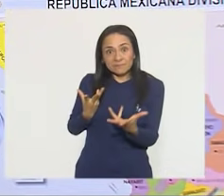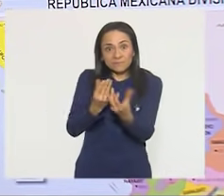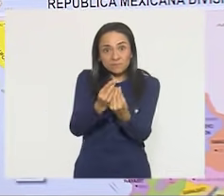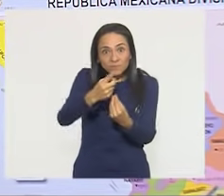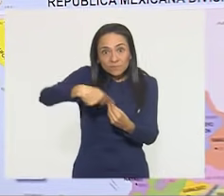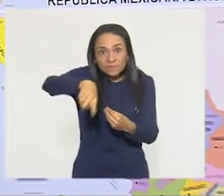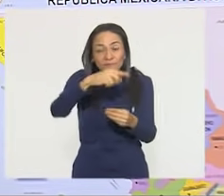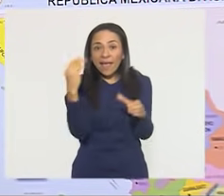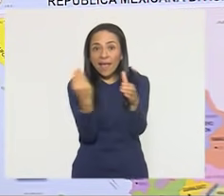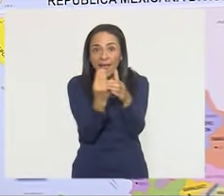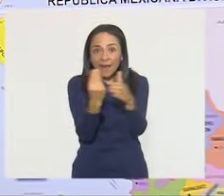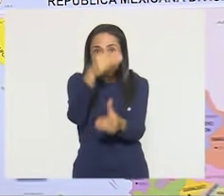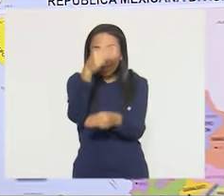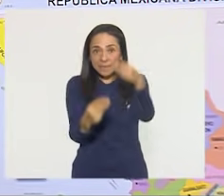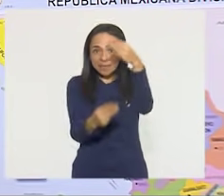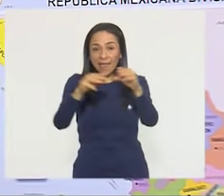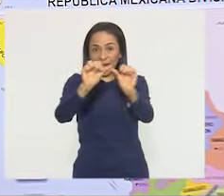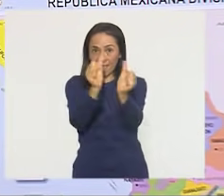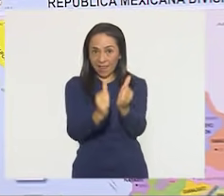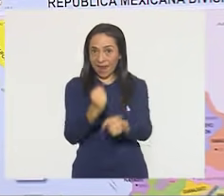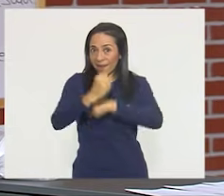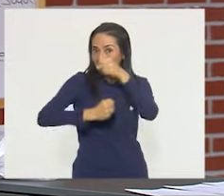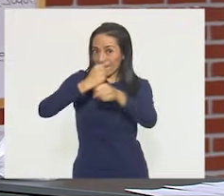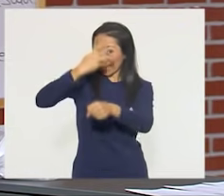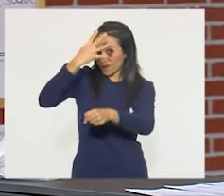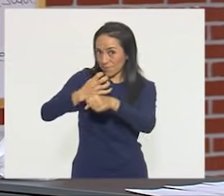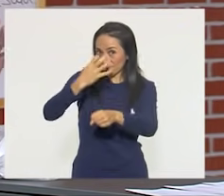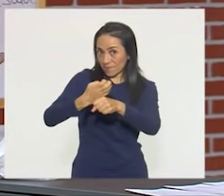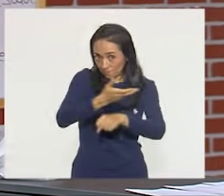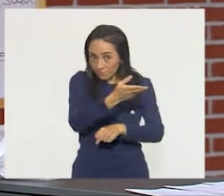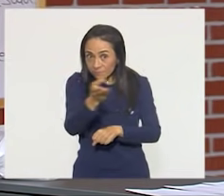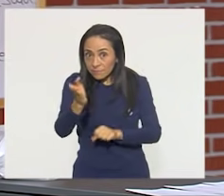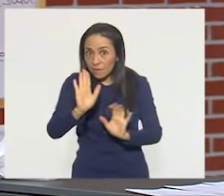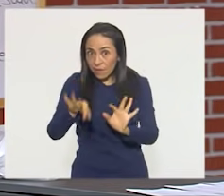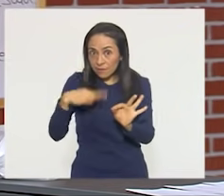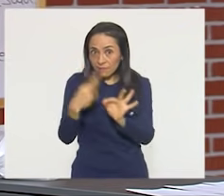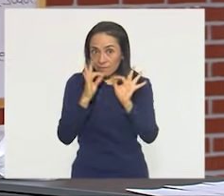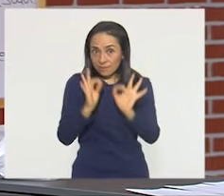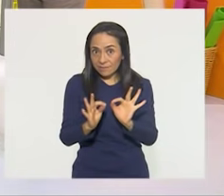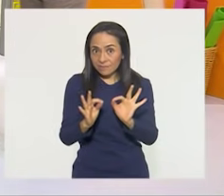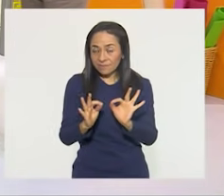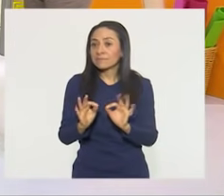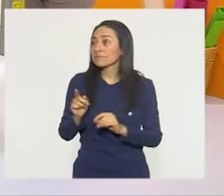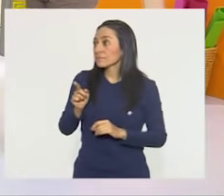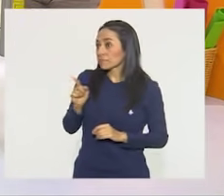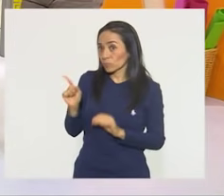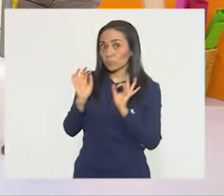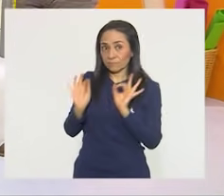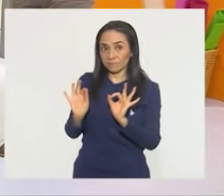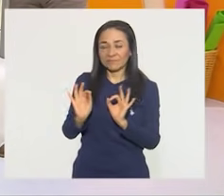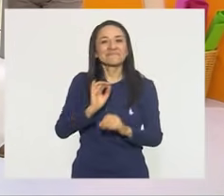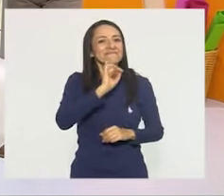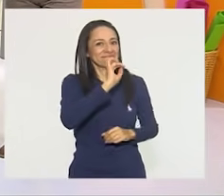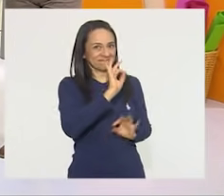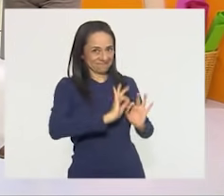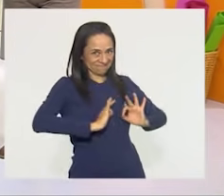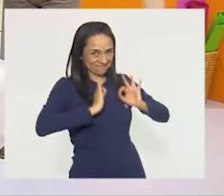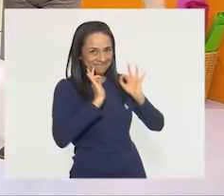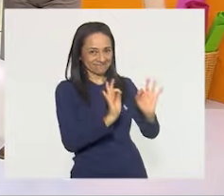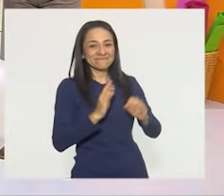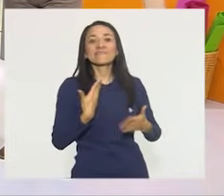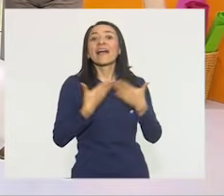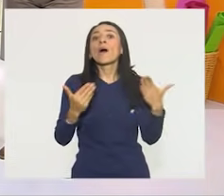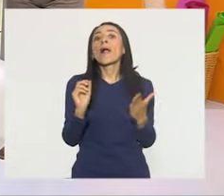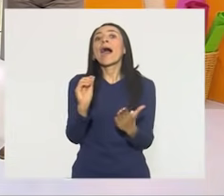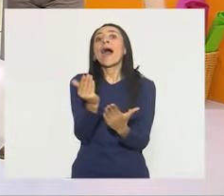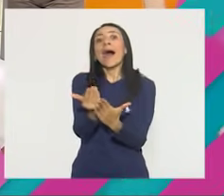grado. ¿Están listos allá en casita? ¿Estamos listos, Omar? Listísimos. Perfecto, pero antes vamos a unos consejos de nuestro querido